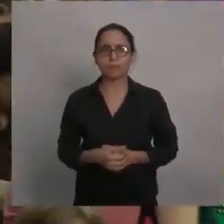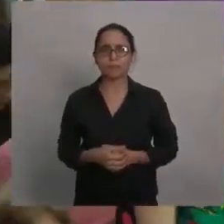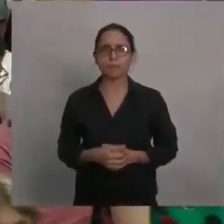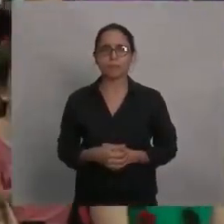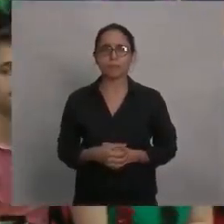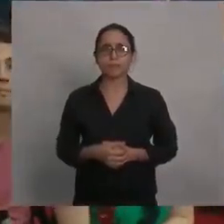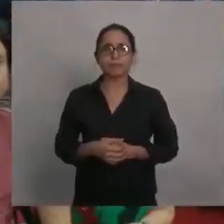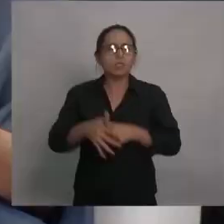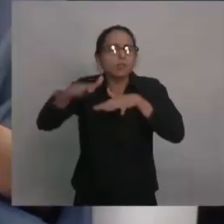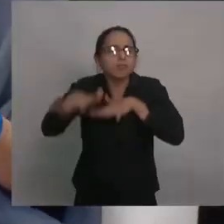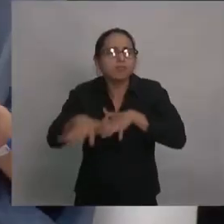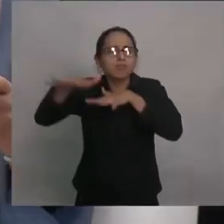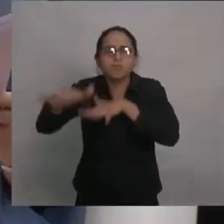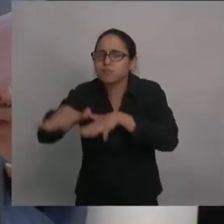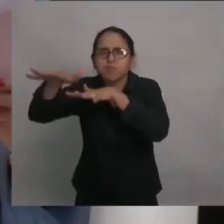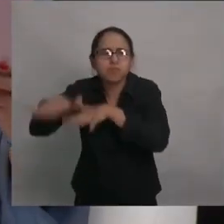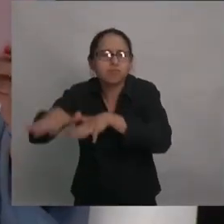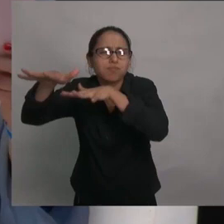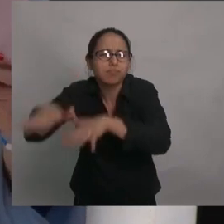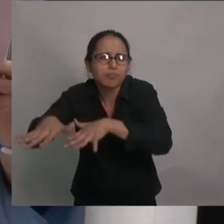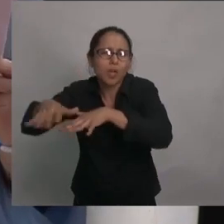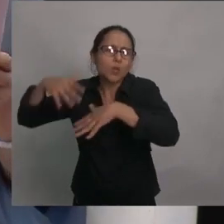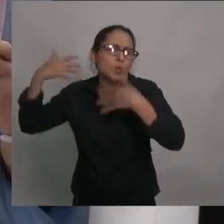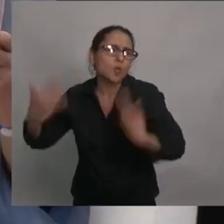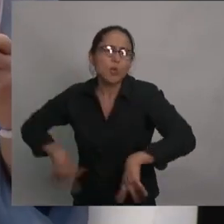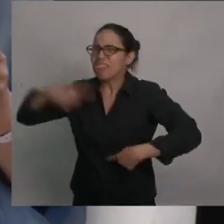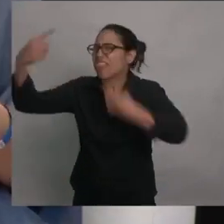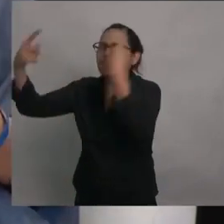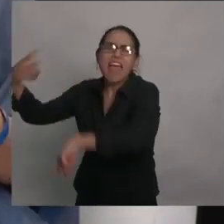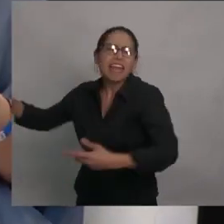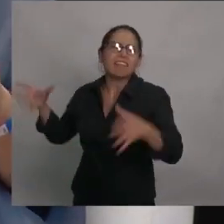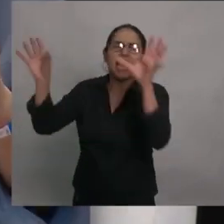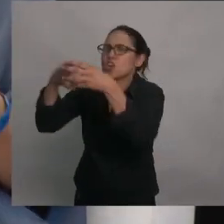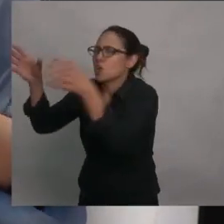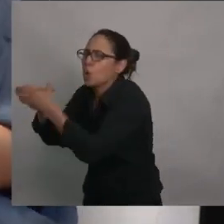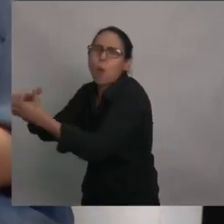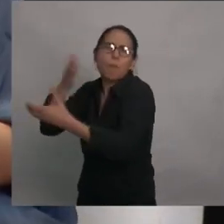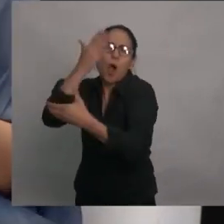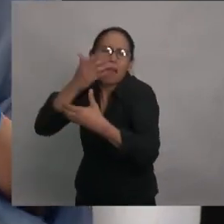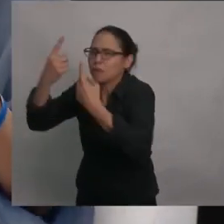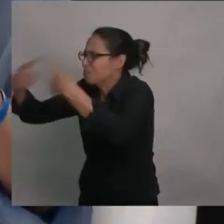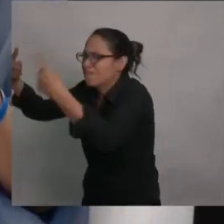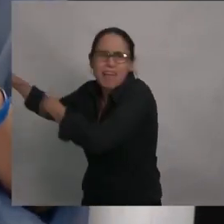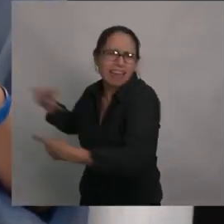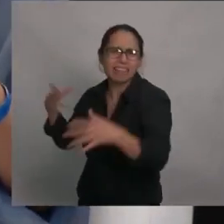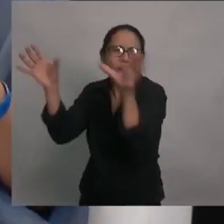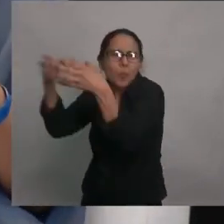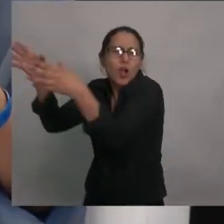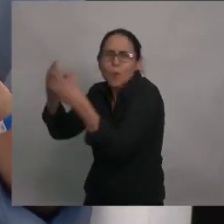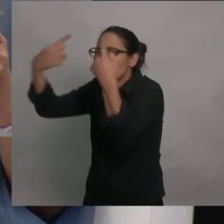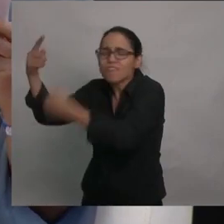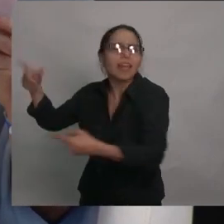La movilización fue transversal, interclasista, interracial, intergeneracional.